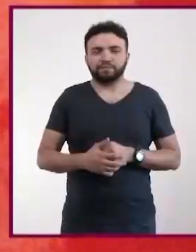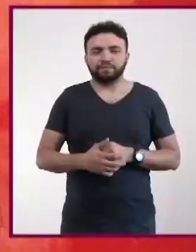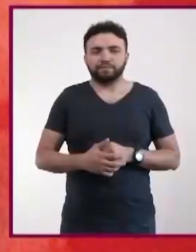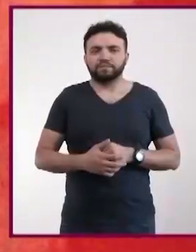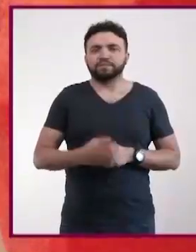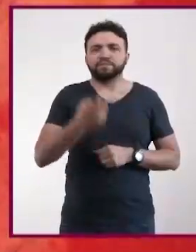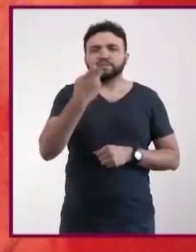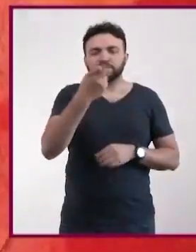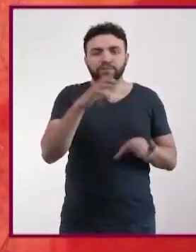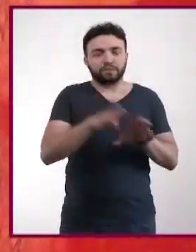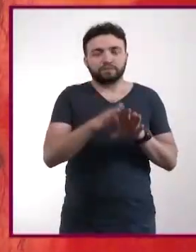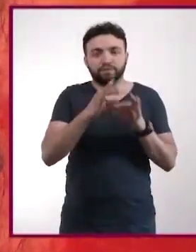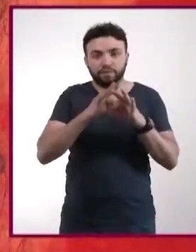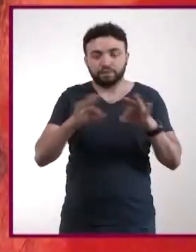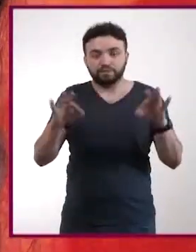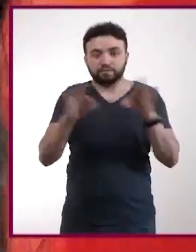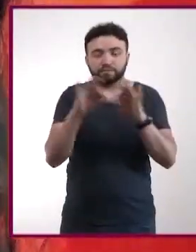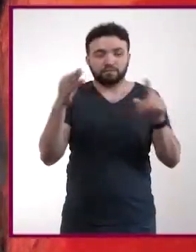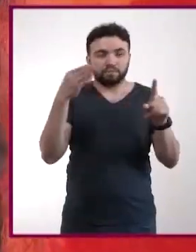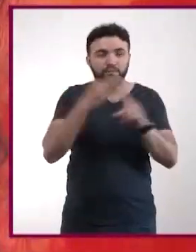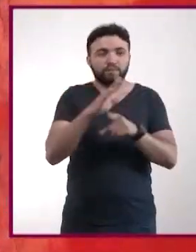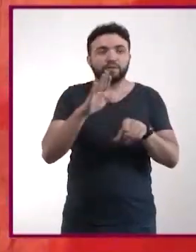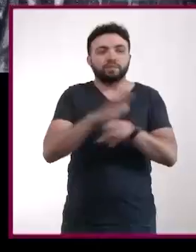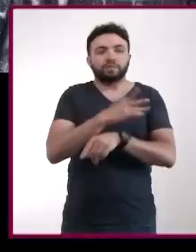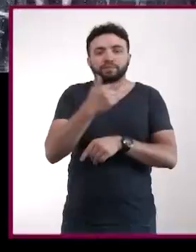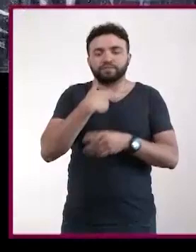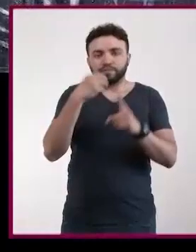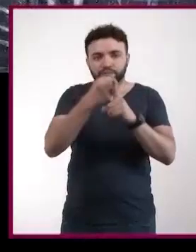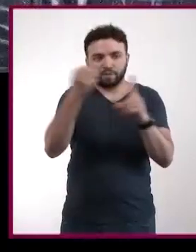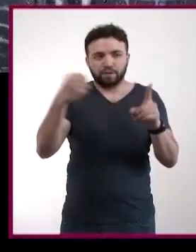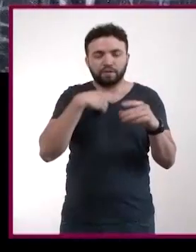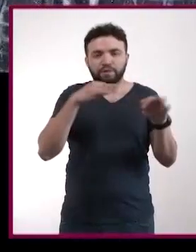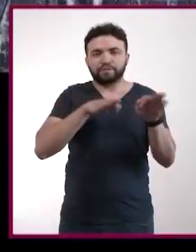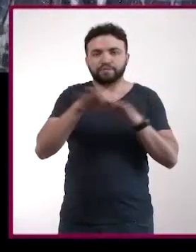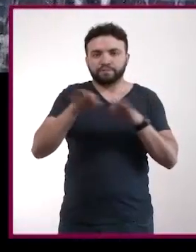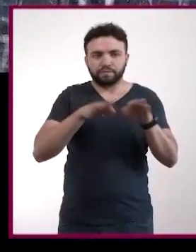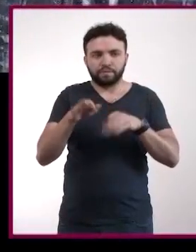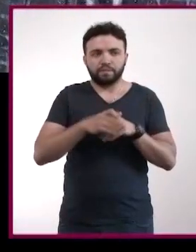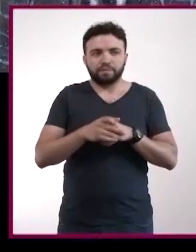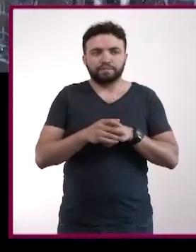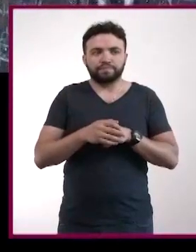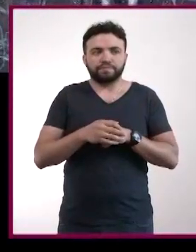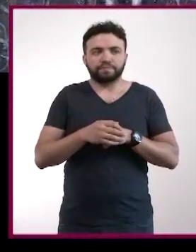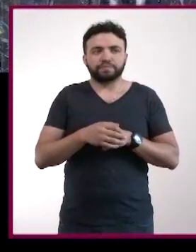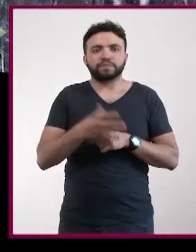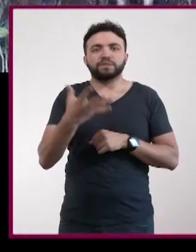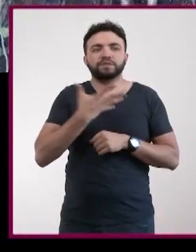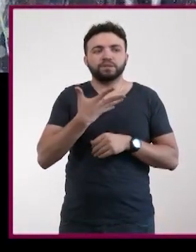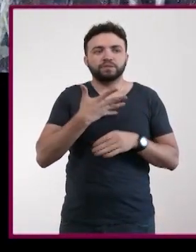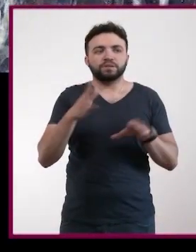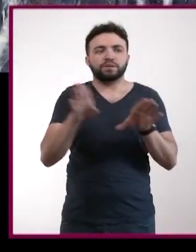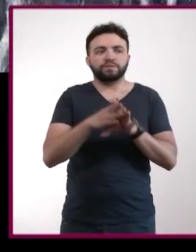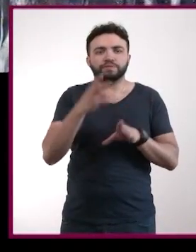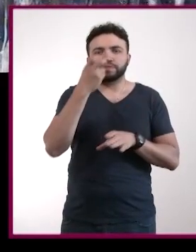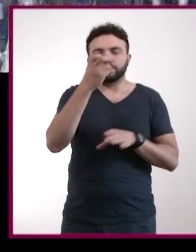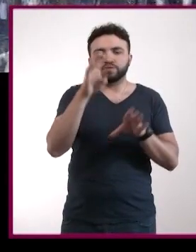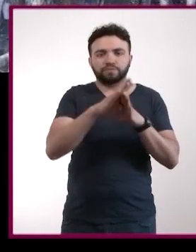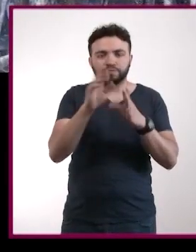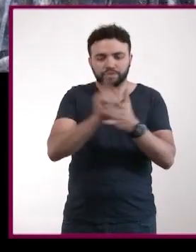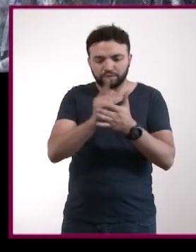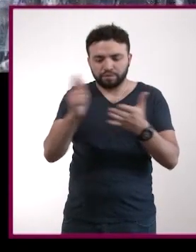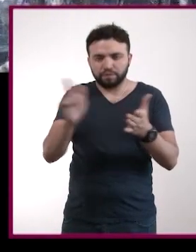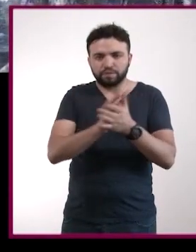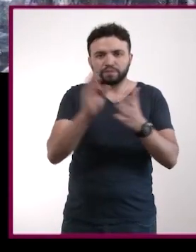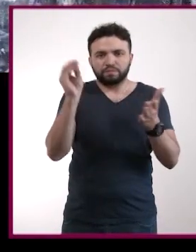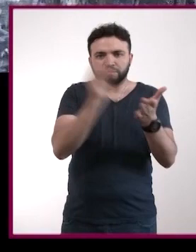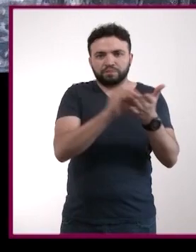Es una parte fundamental en mi obra, en mi trabajo, tener esta especie de bitácoras, ¿no?